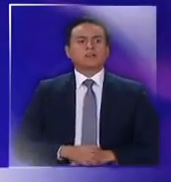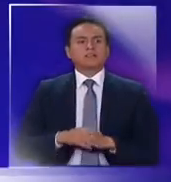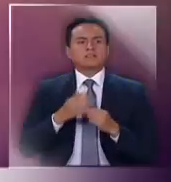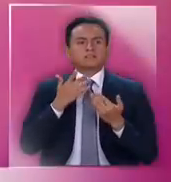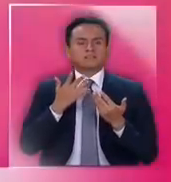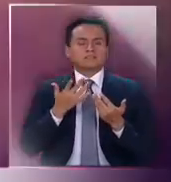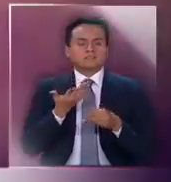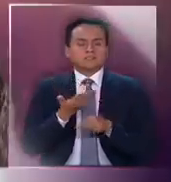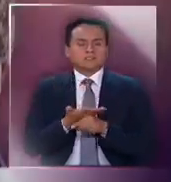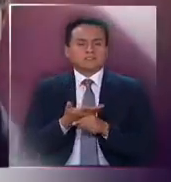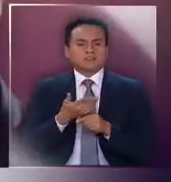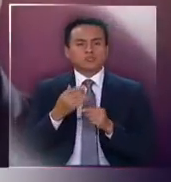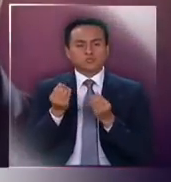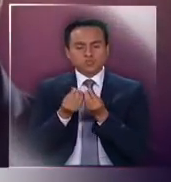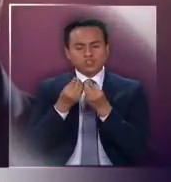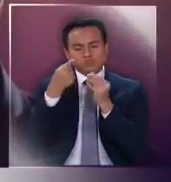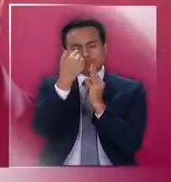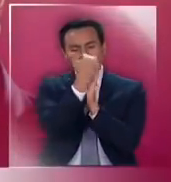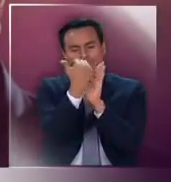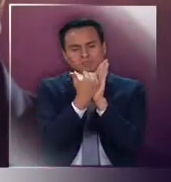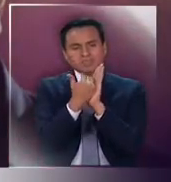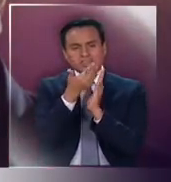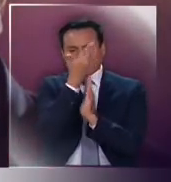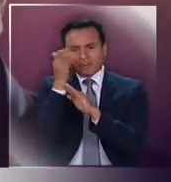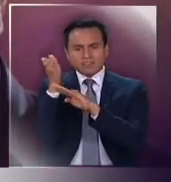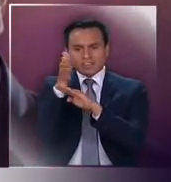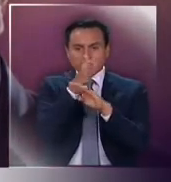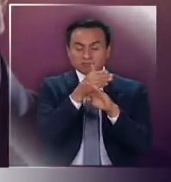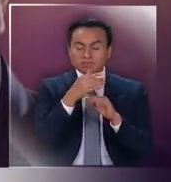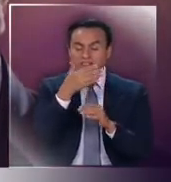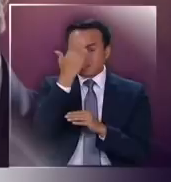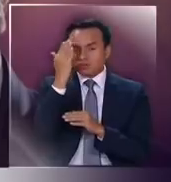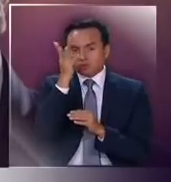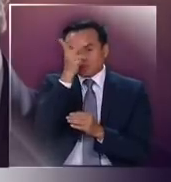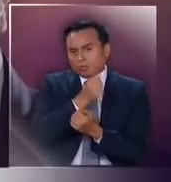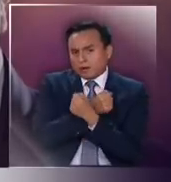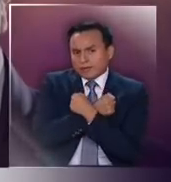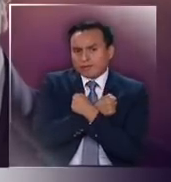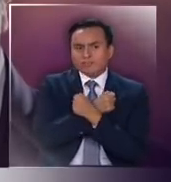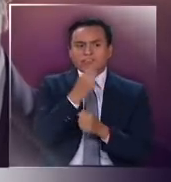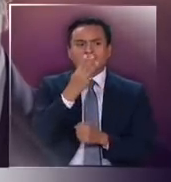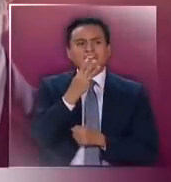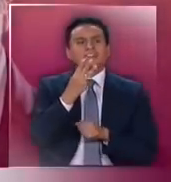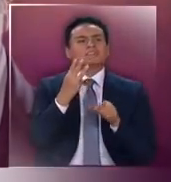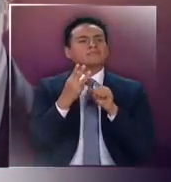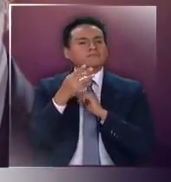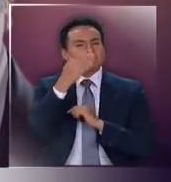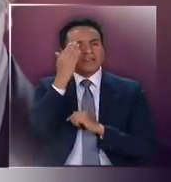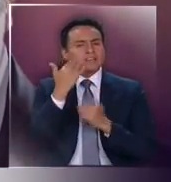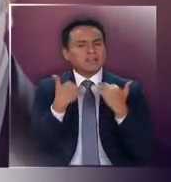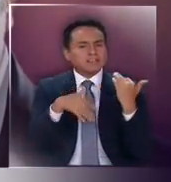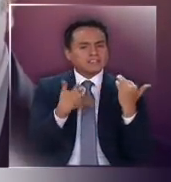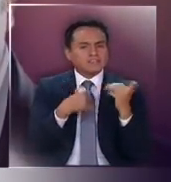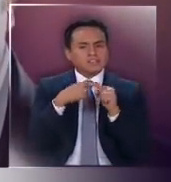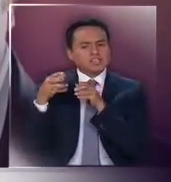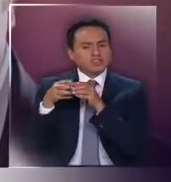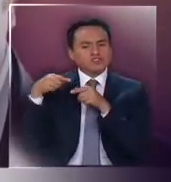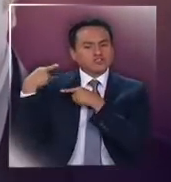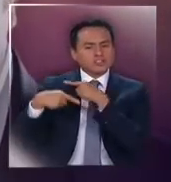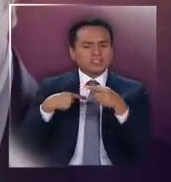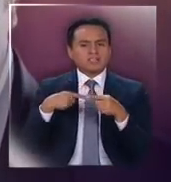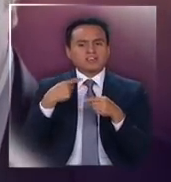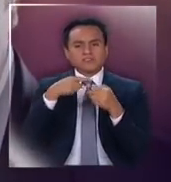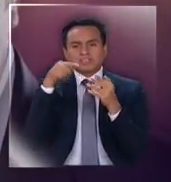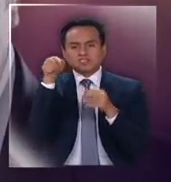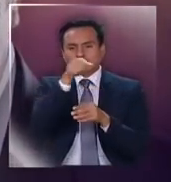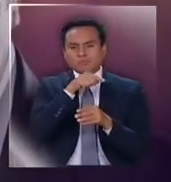está... nutrido listado de eventos, esos clásicos románticos, tres talentosos cantantes, varias generaciones y varios